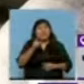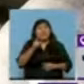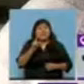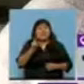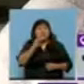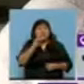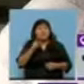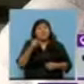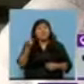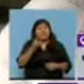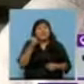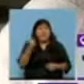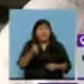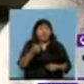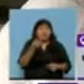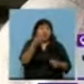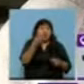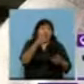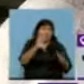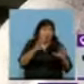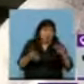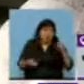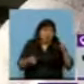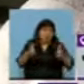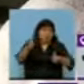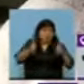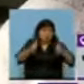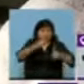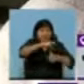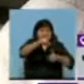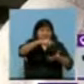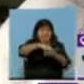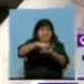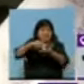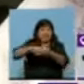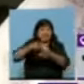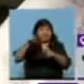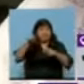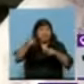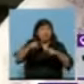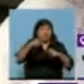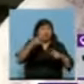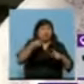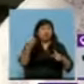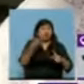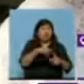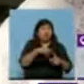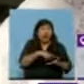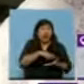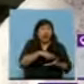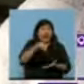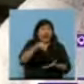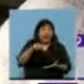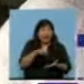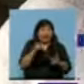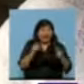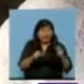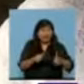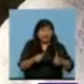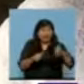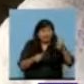200 a 300 pesos más barato que toda la harina que viene del sur. Bueno, ellos también tienen un problema de flete.